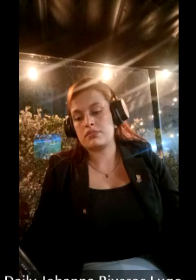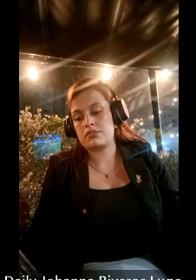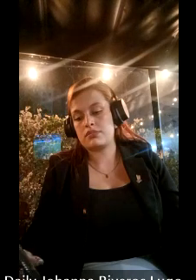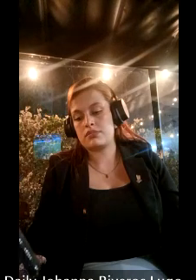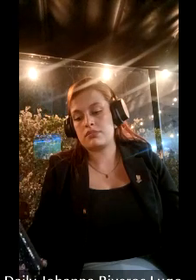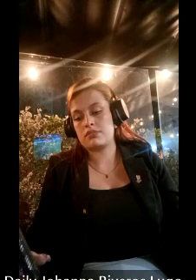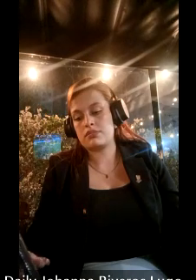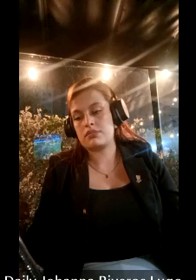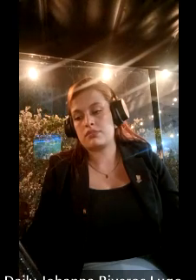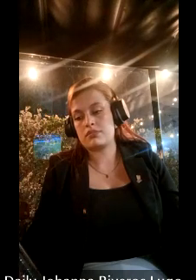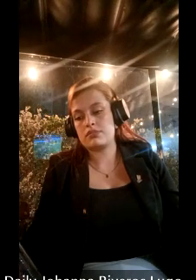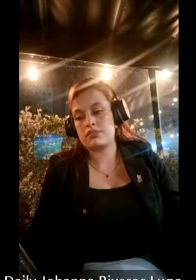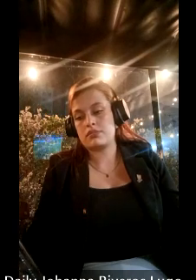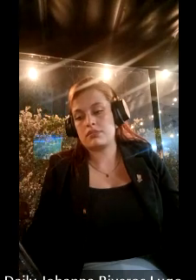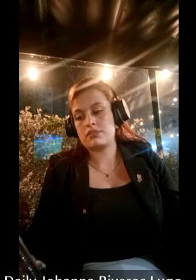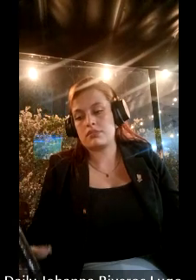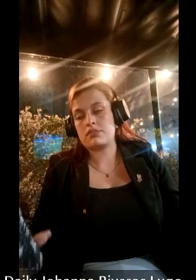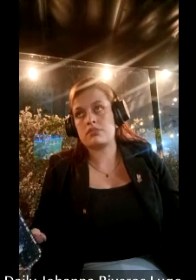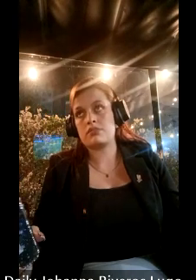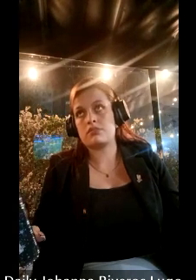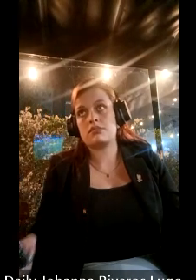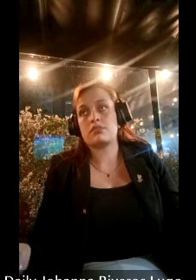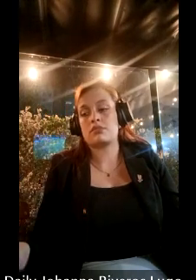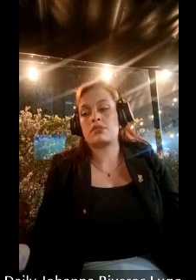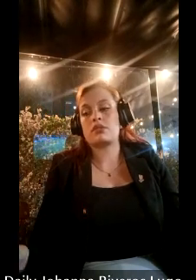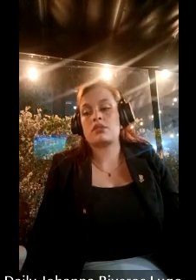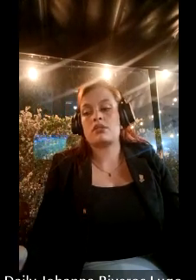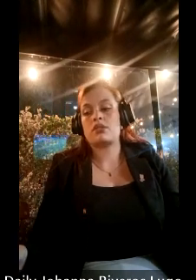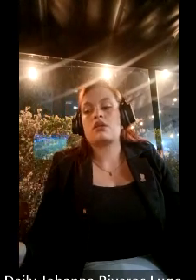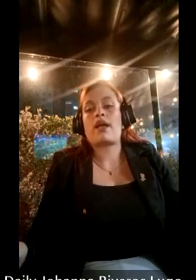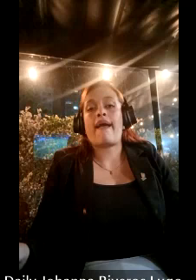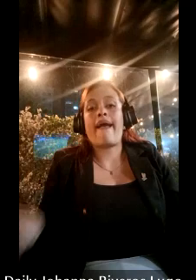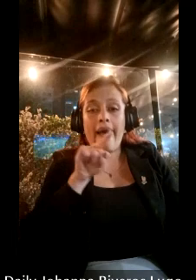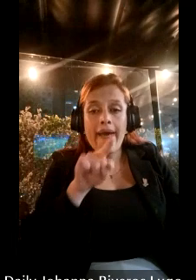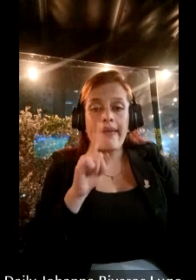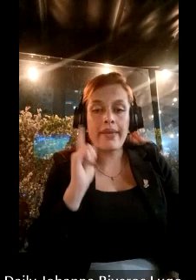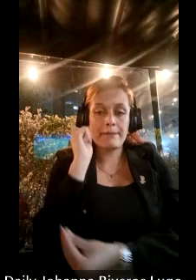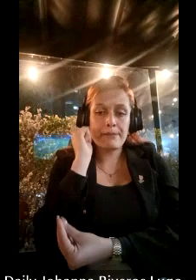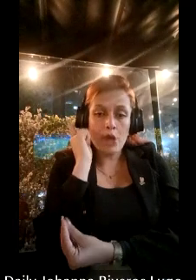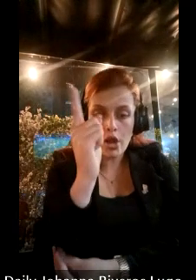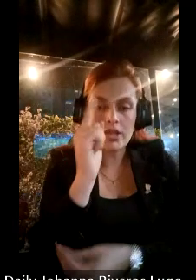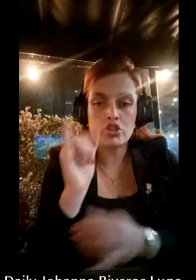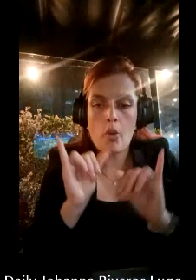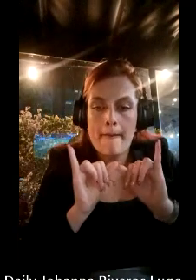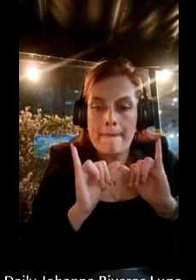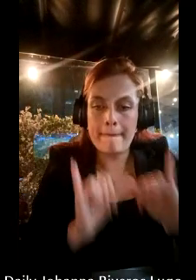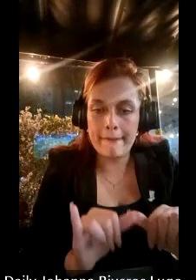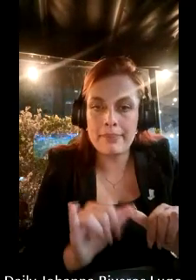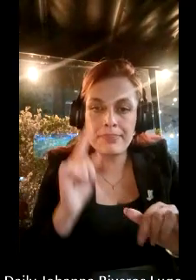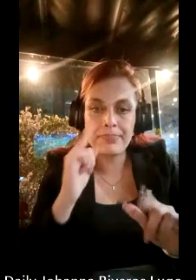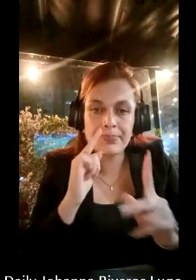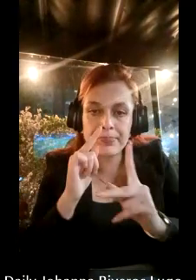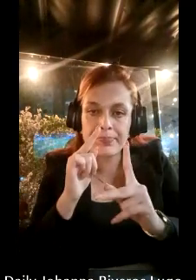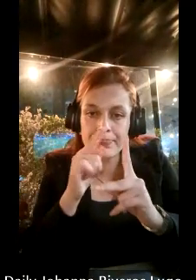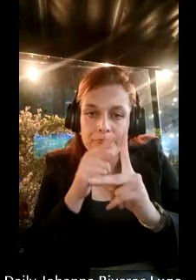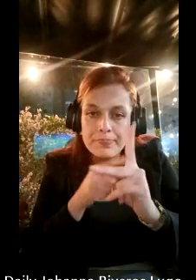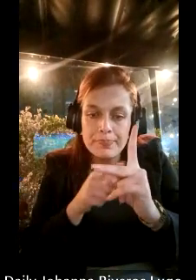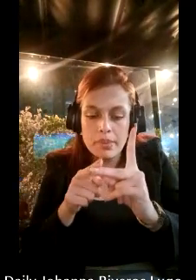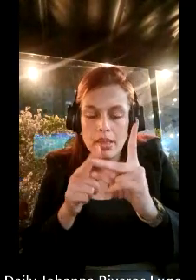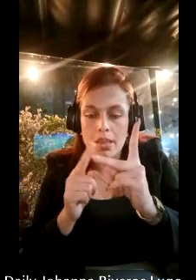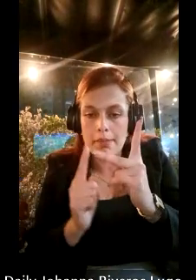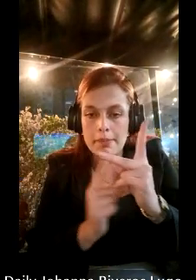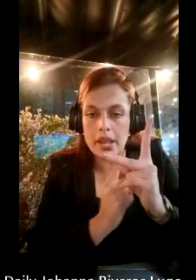se mantiene en reposo. Lo mismo sucede con este péndulo que tenemos acá.